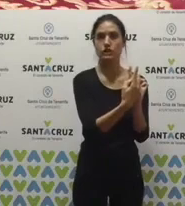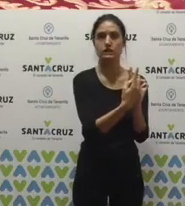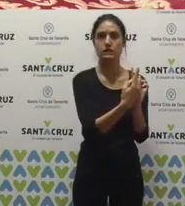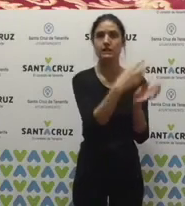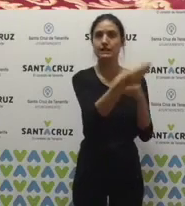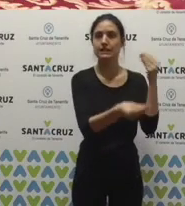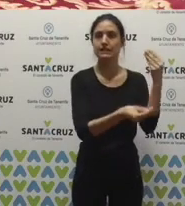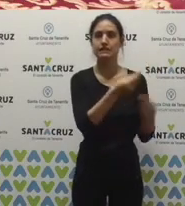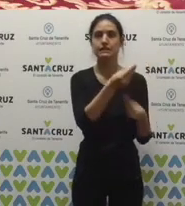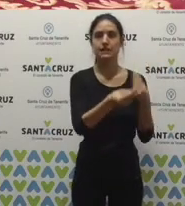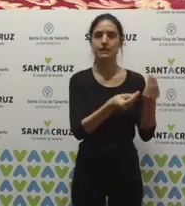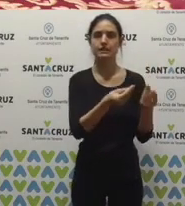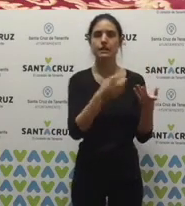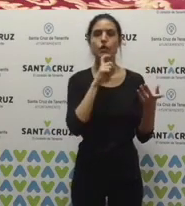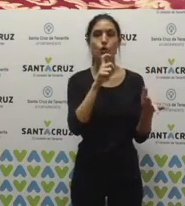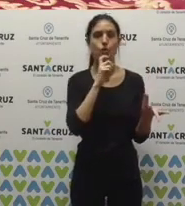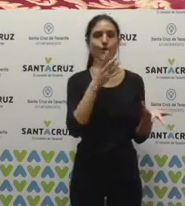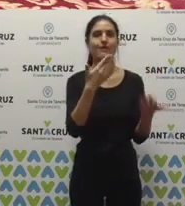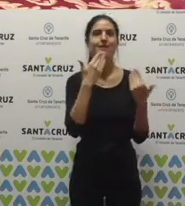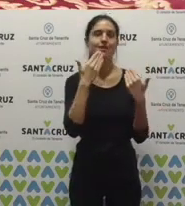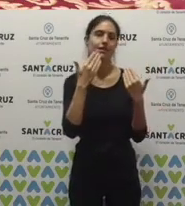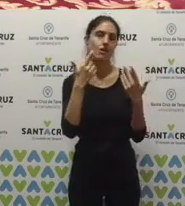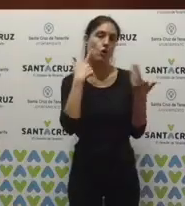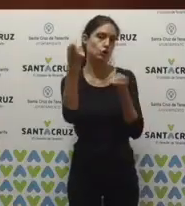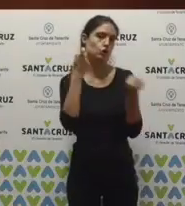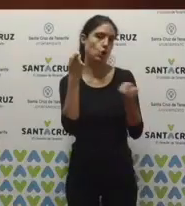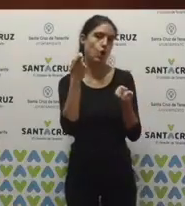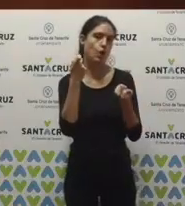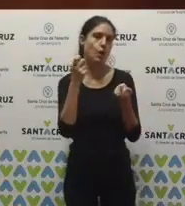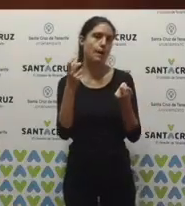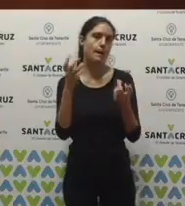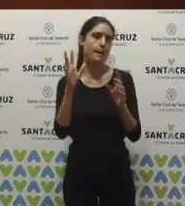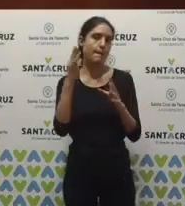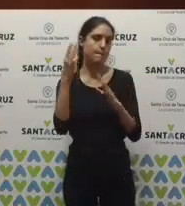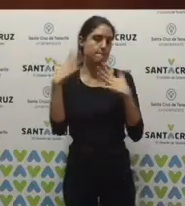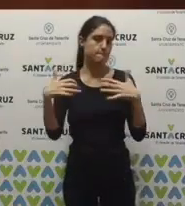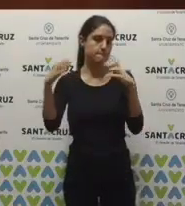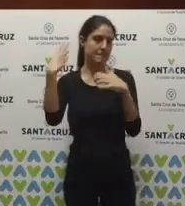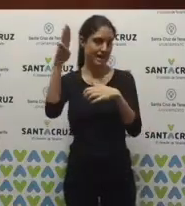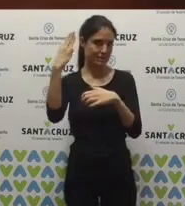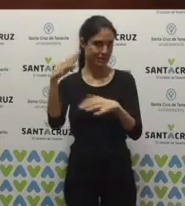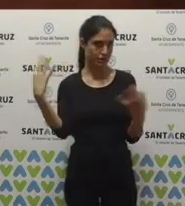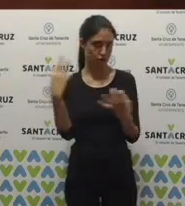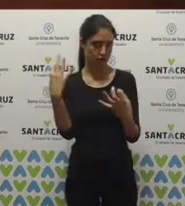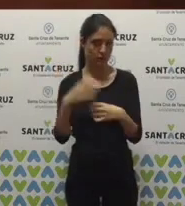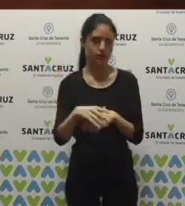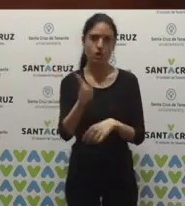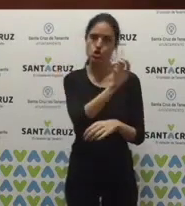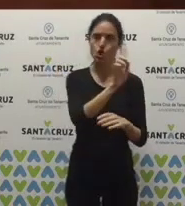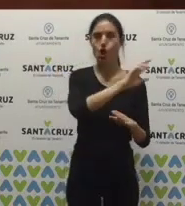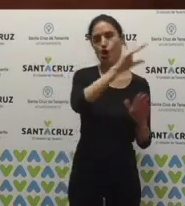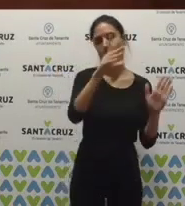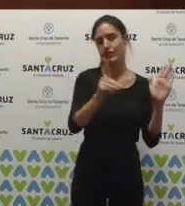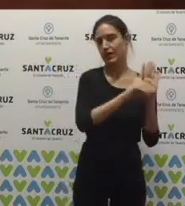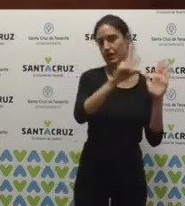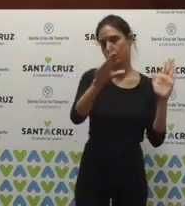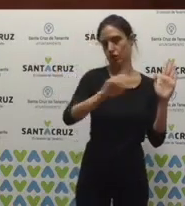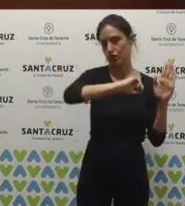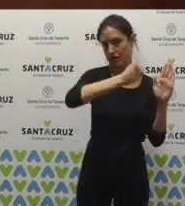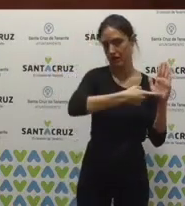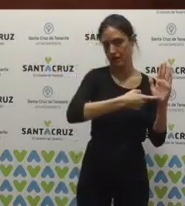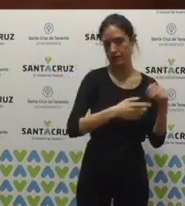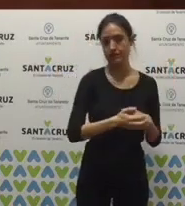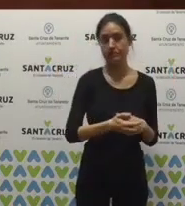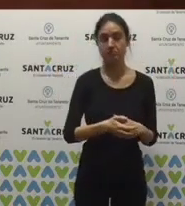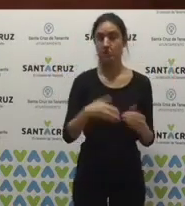realicen con un control parlamentario y no mediante real decreto ley y respecto al fondo de sur al resto de sus propuestas aparecen